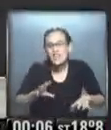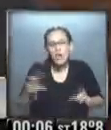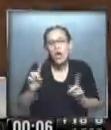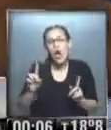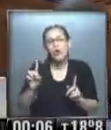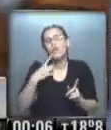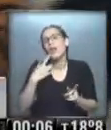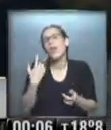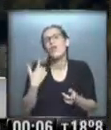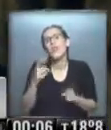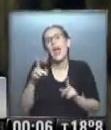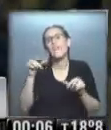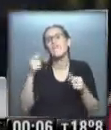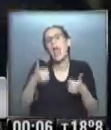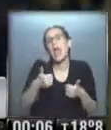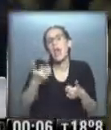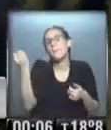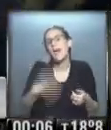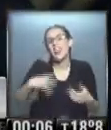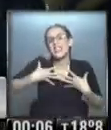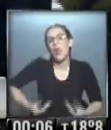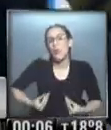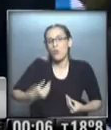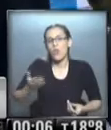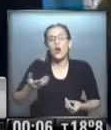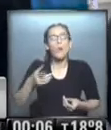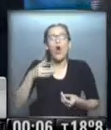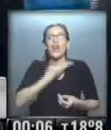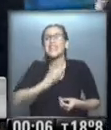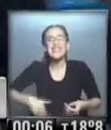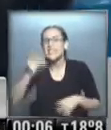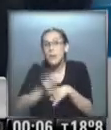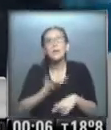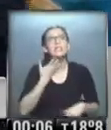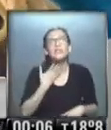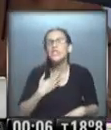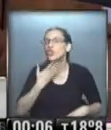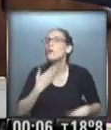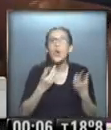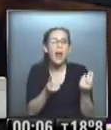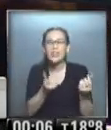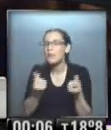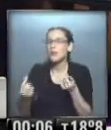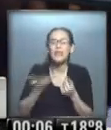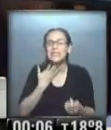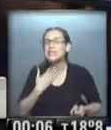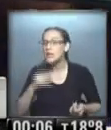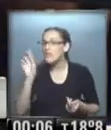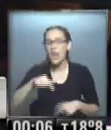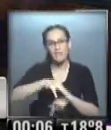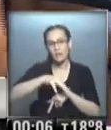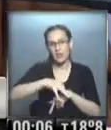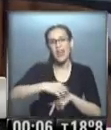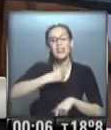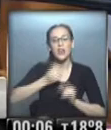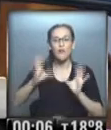no es un mérito haber perdido la salud. La ambición convertida en enfermedad te confronta con la muerte. Se golpeó con la realidad. Quiso ser un chiste,